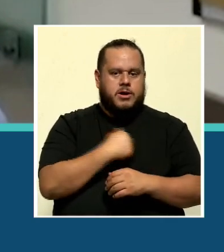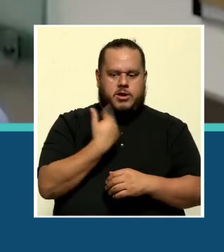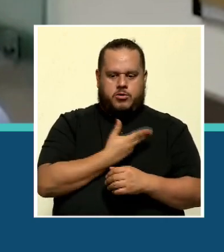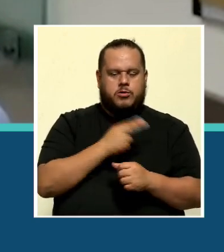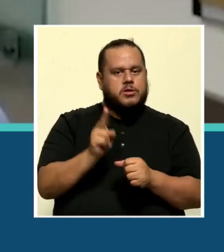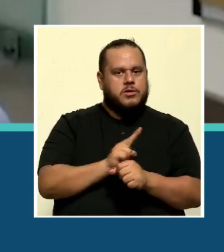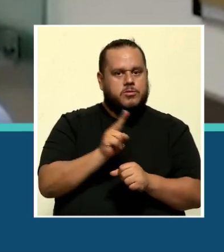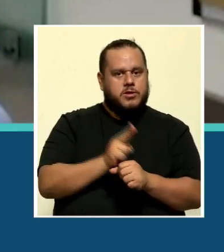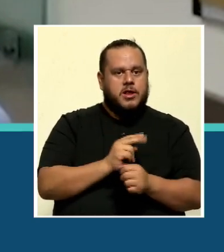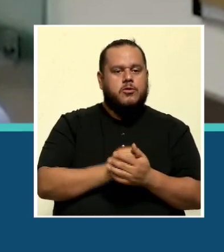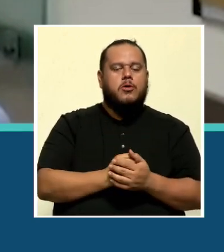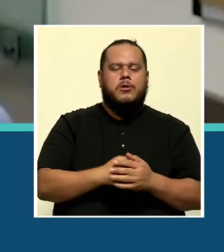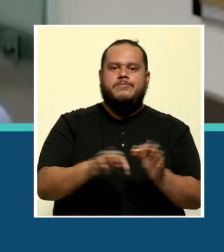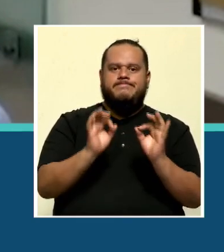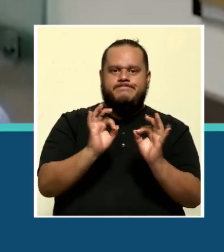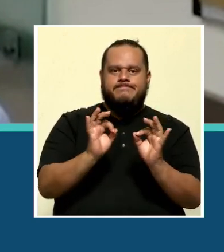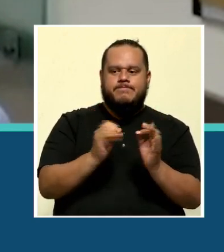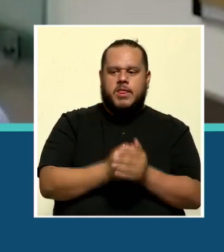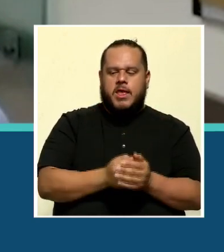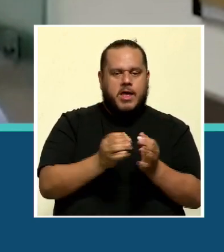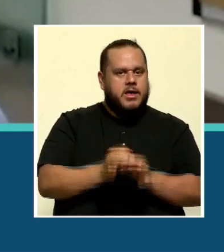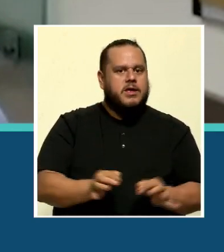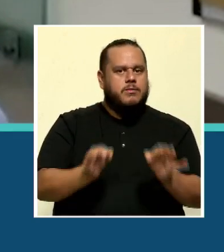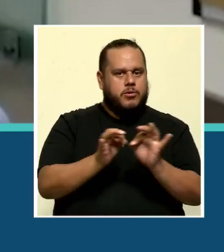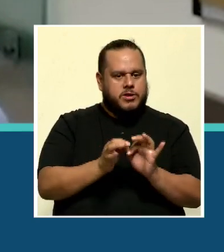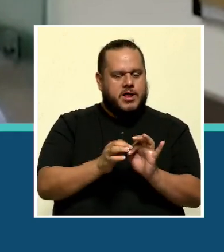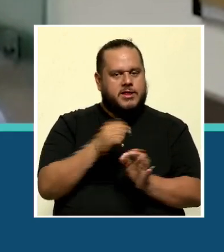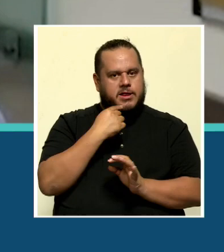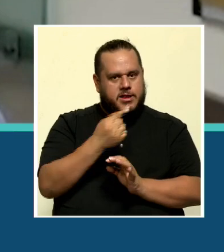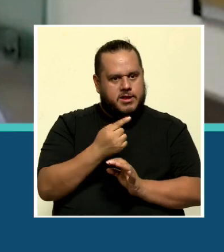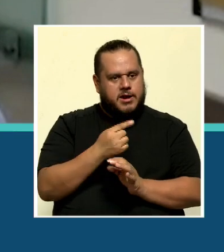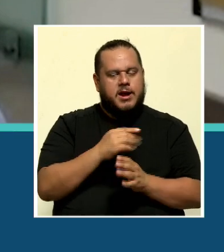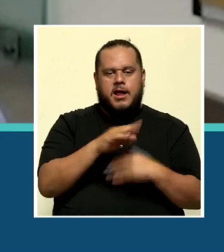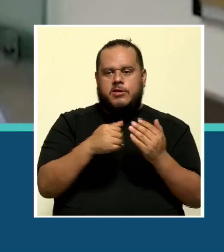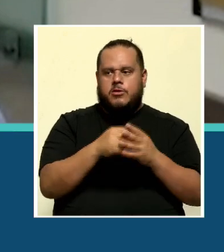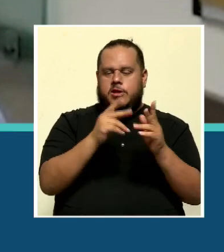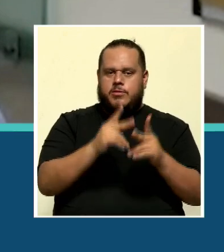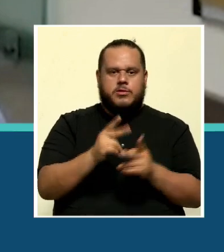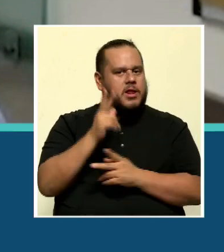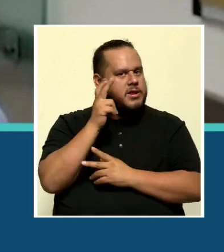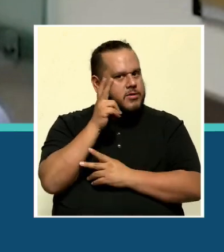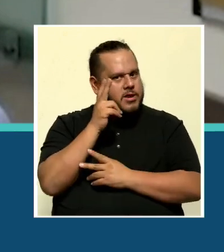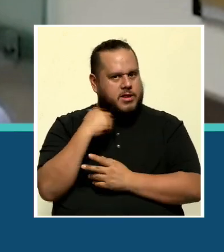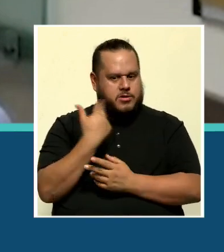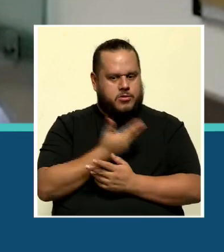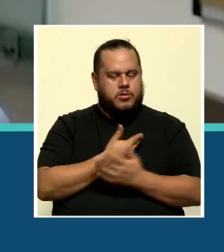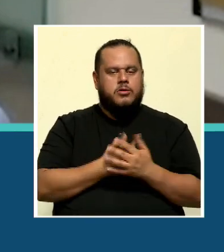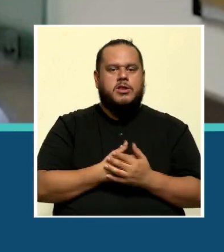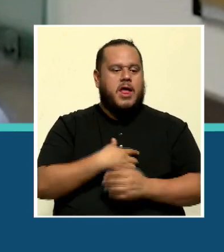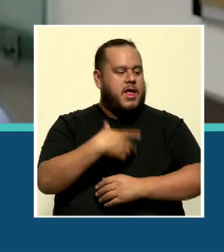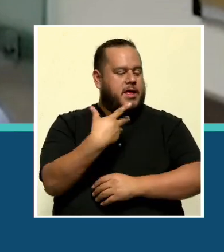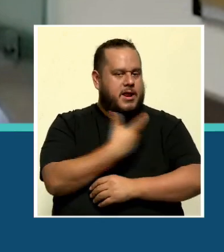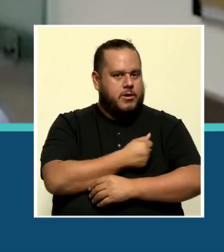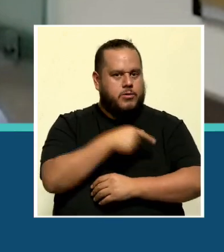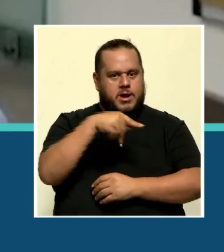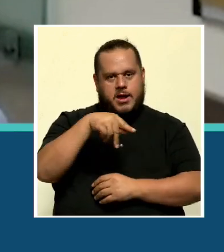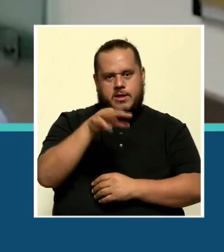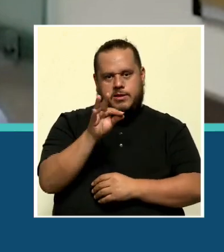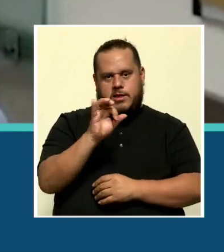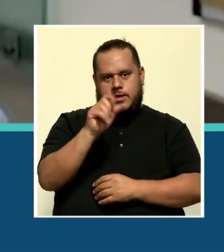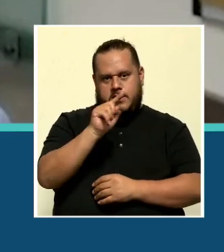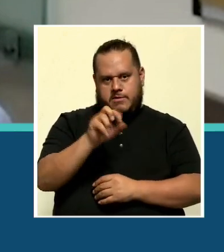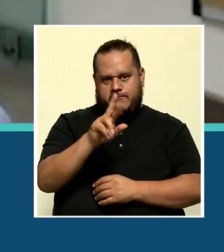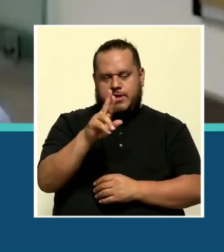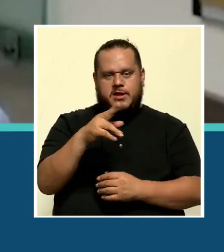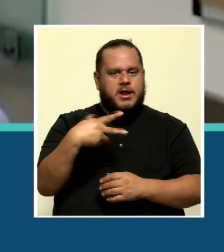usando, les ha ido bien. Importante recalcarle a las personas que nos están escuchando que la vacuna de Pfizer que se aplica en el